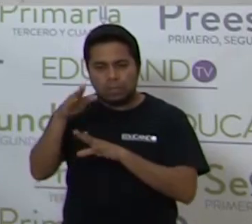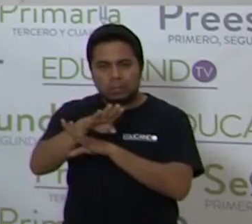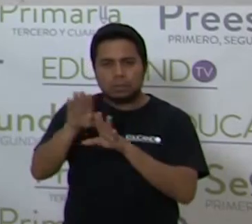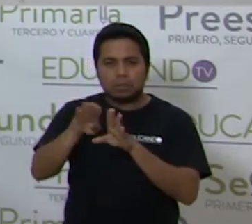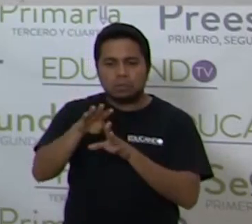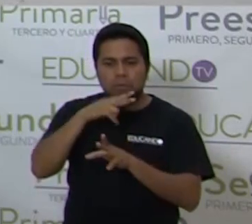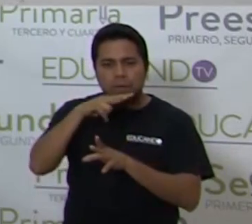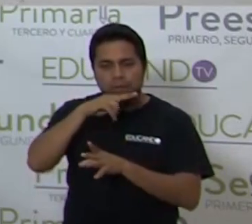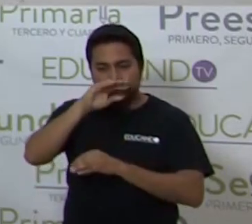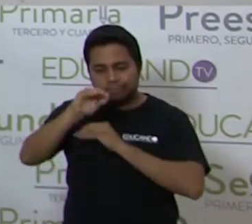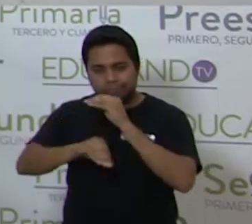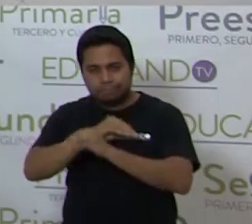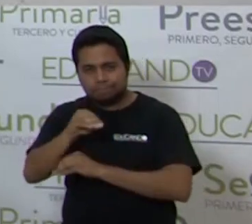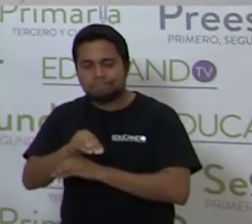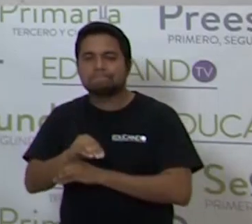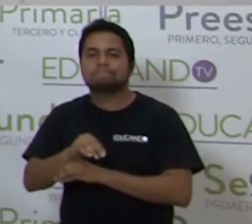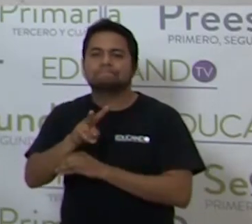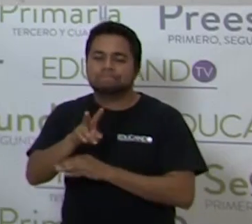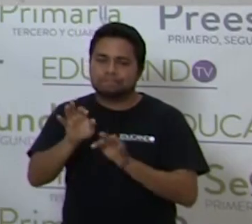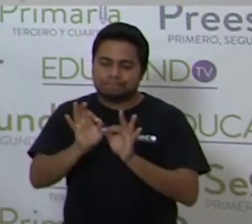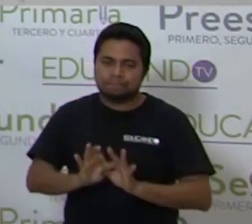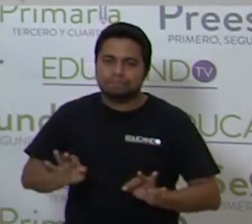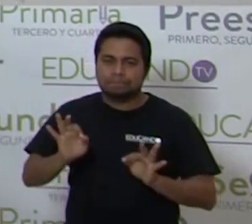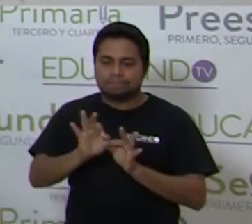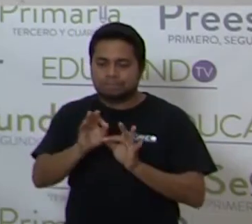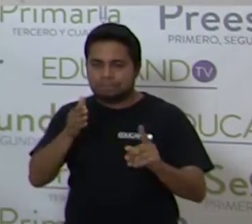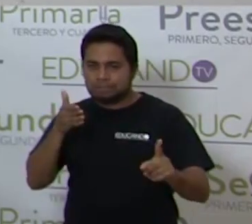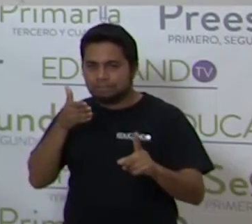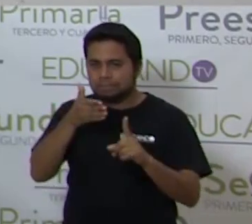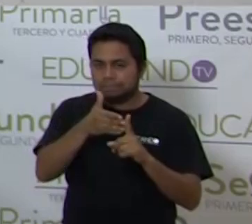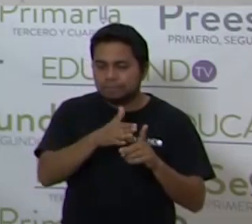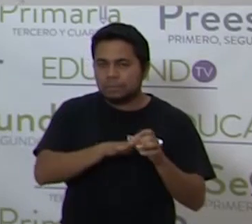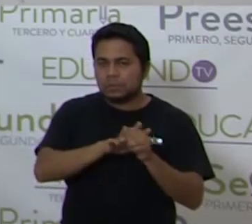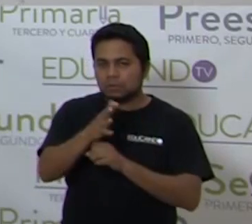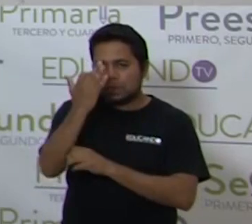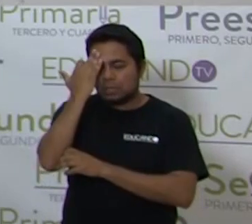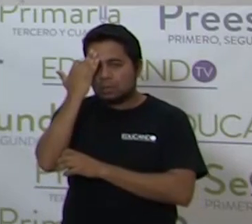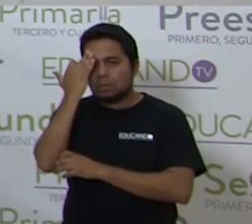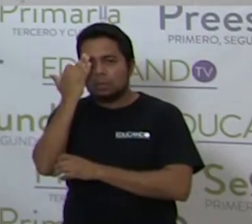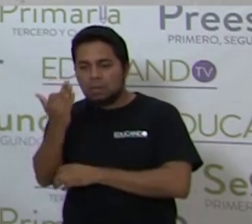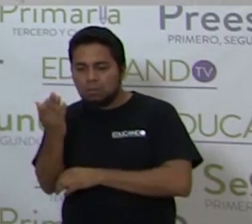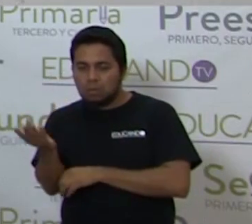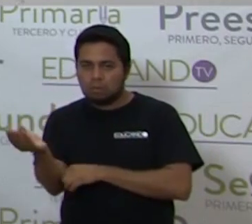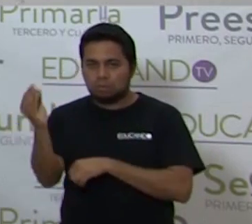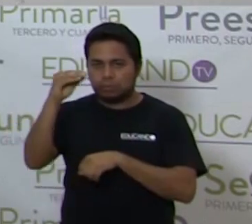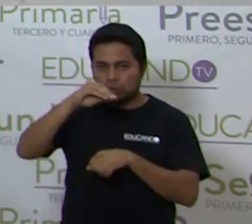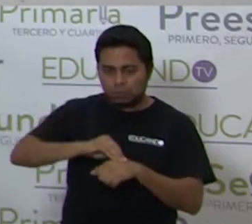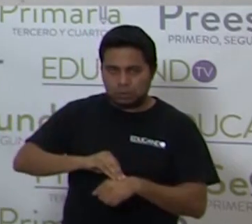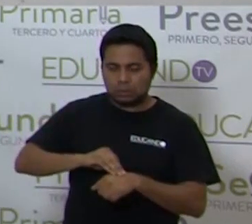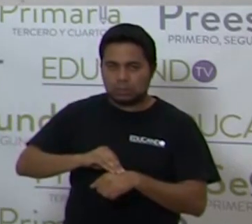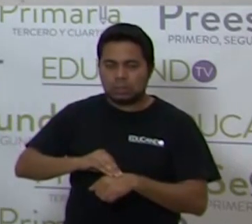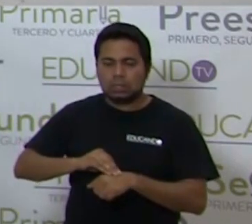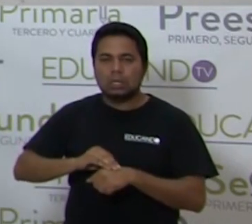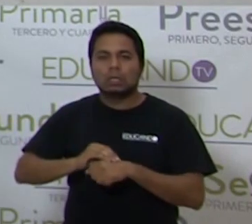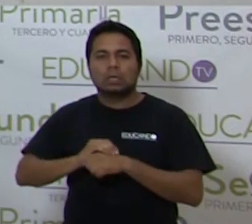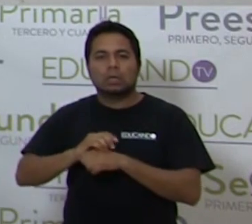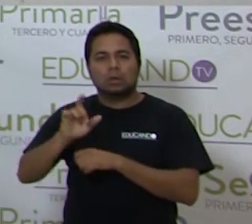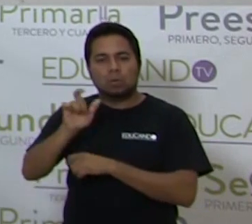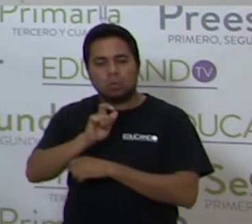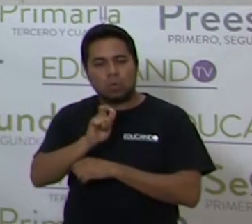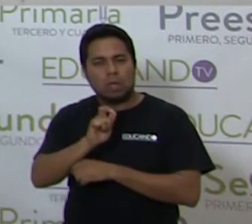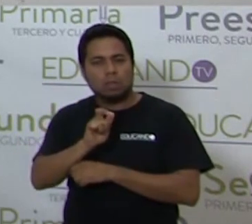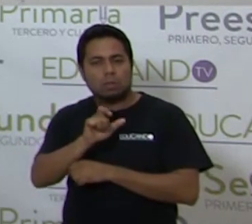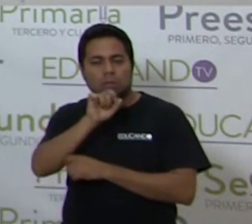verbos, necesariamente tenemos que definir en qué tiempo está conjugado y sobre todo cuál